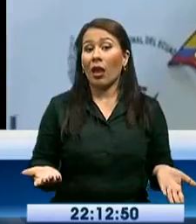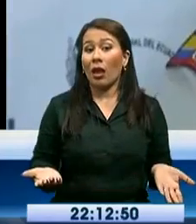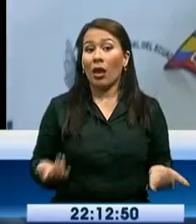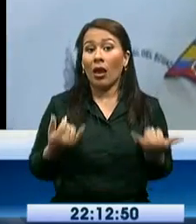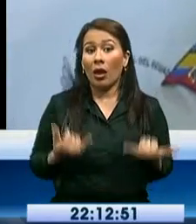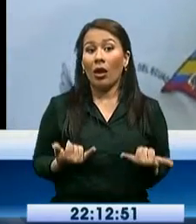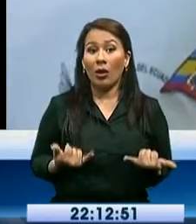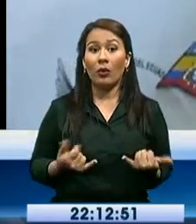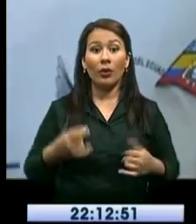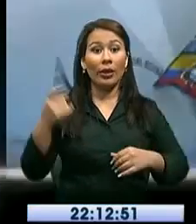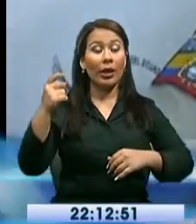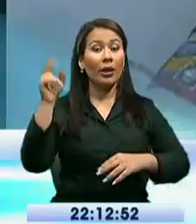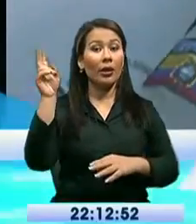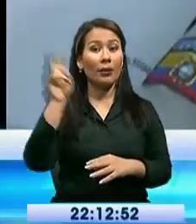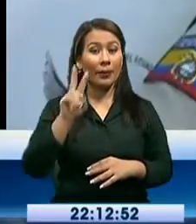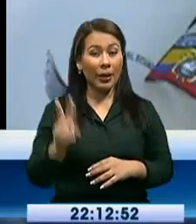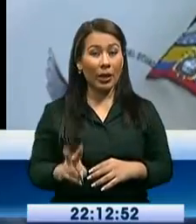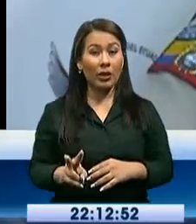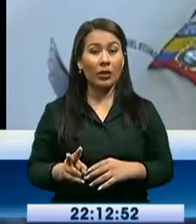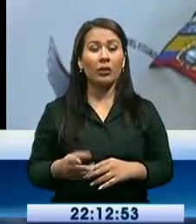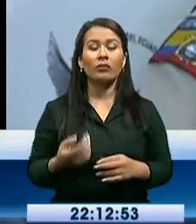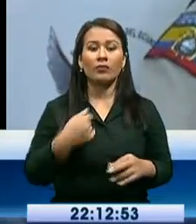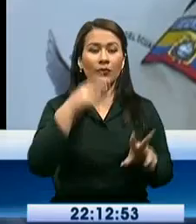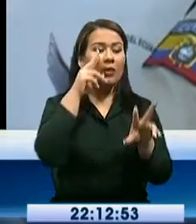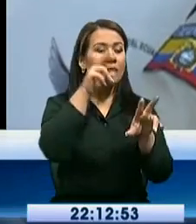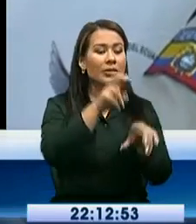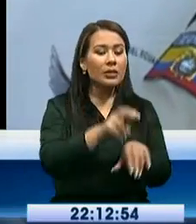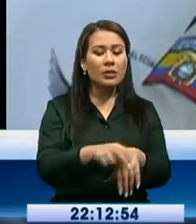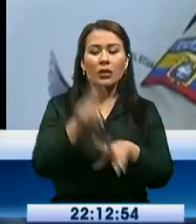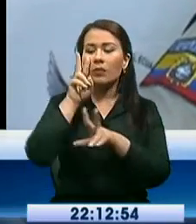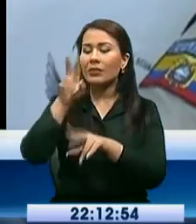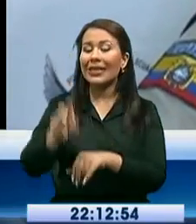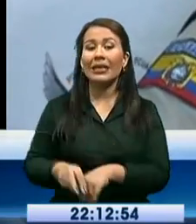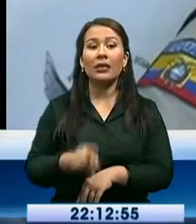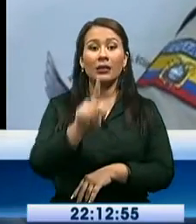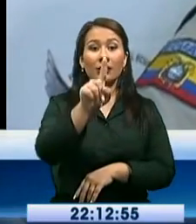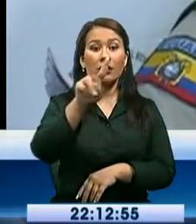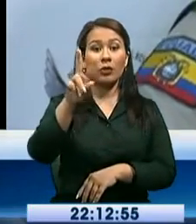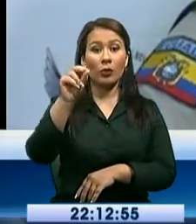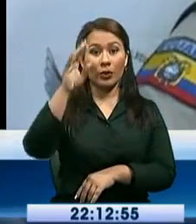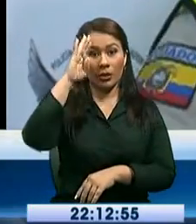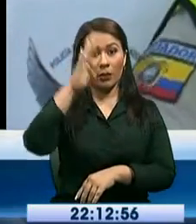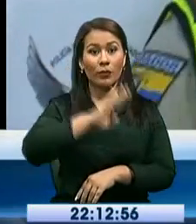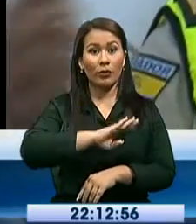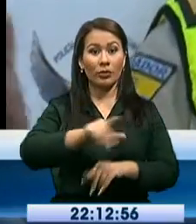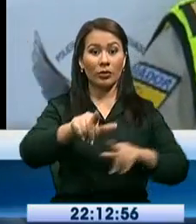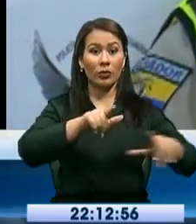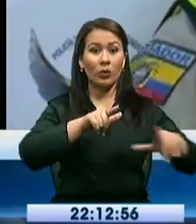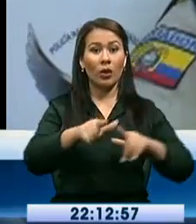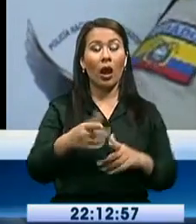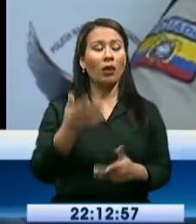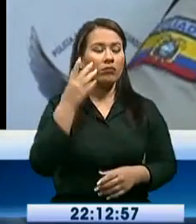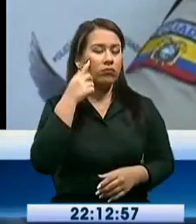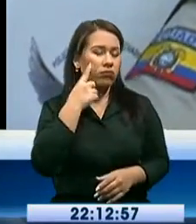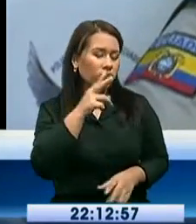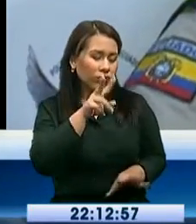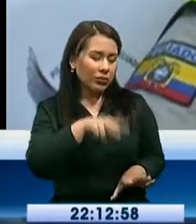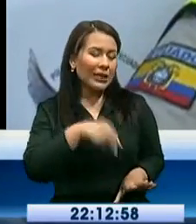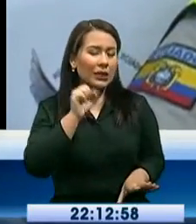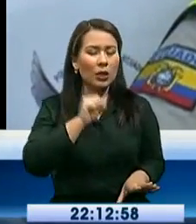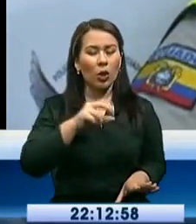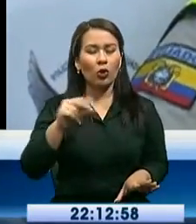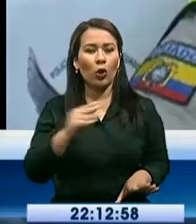el viernes están siendo evaluados 120 policías en Pedernales. En Manta